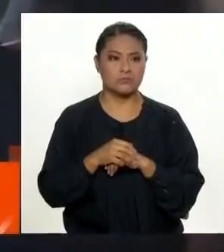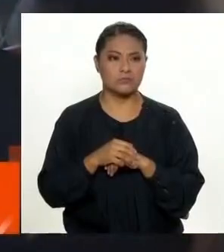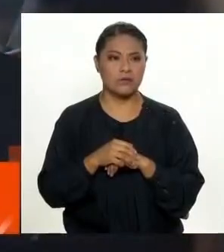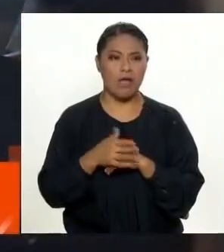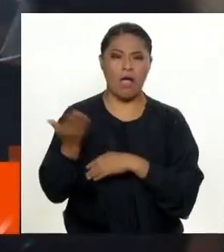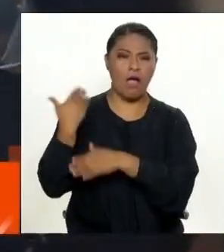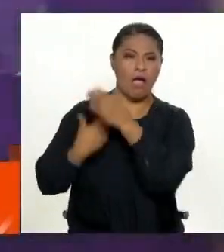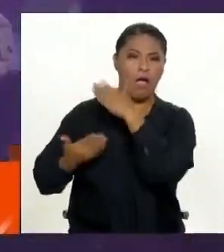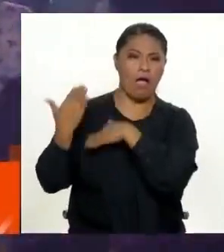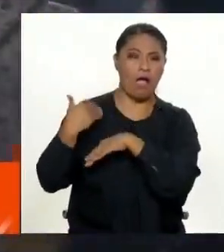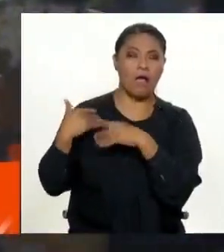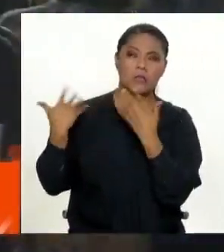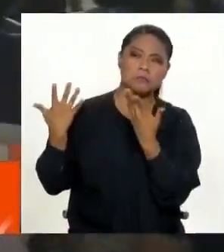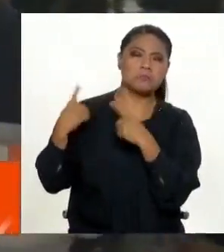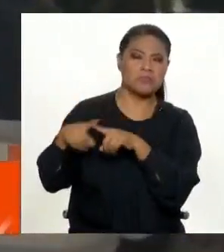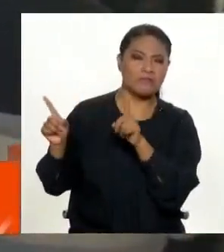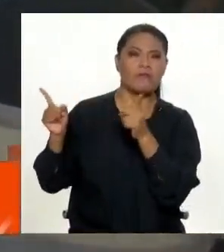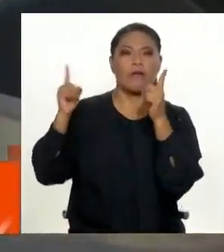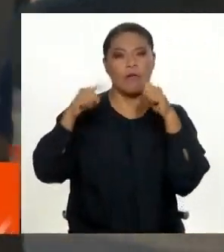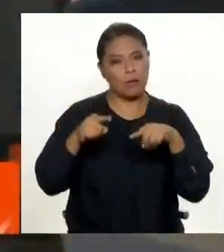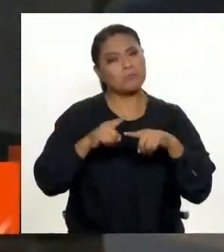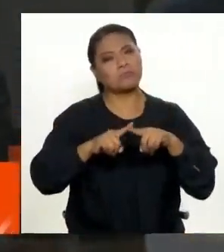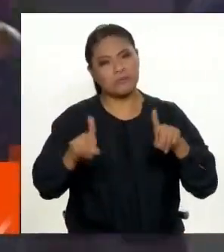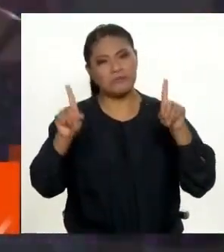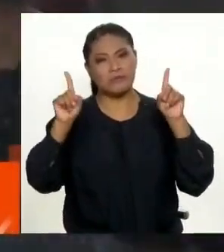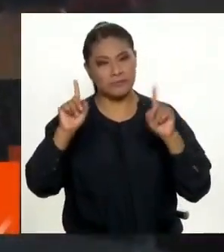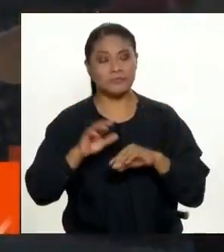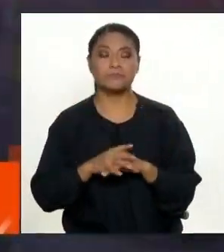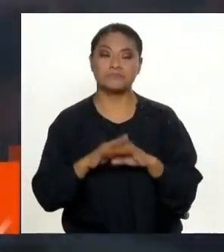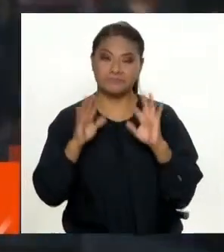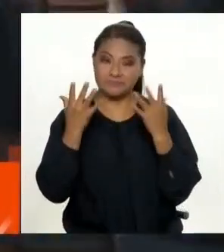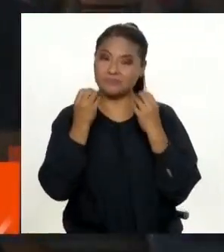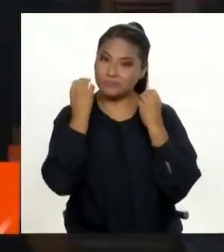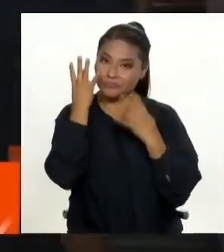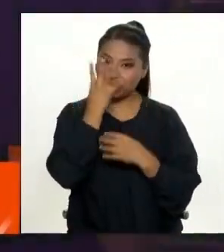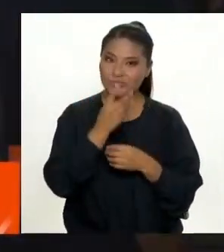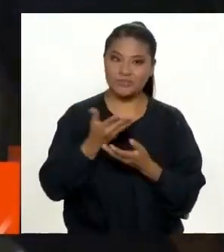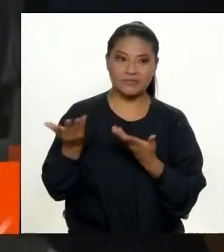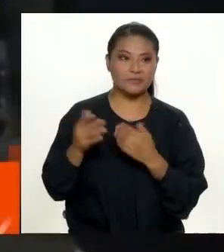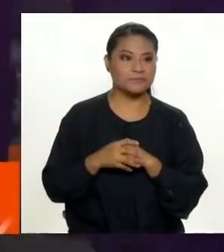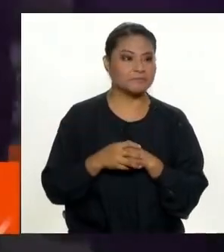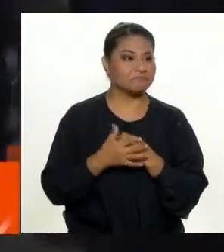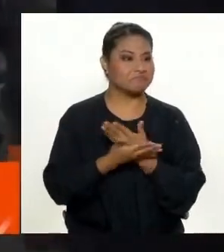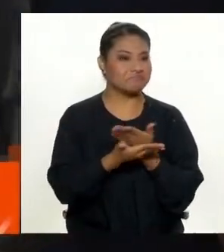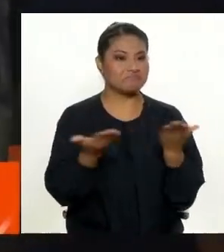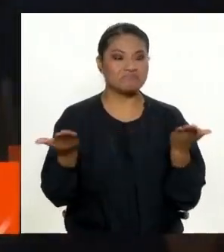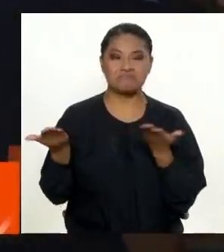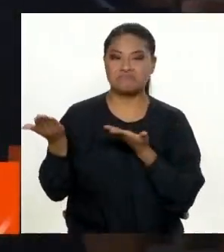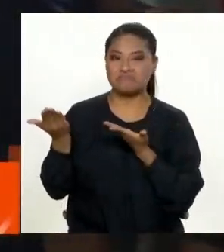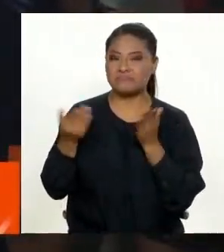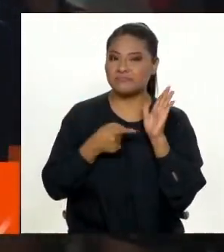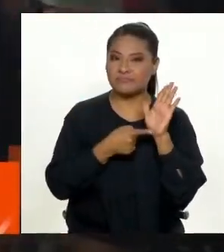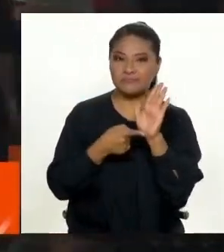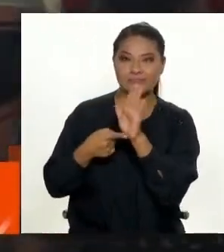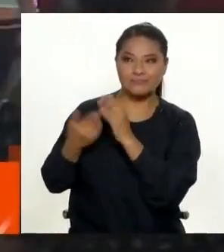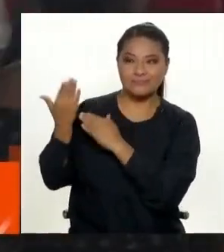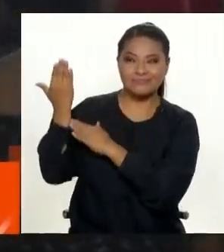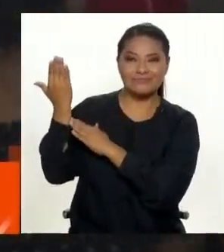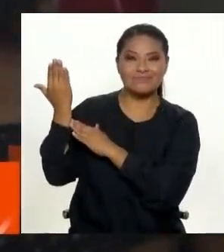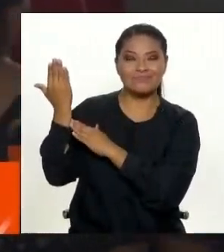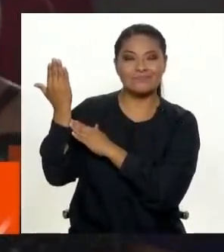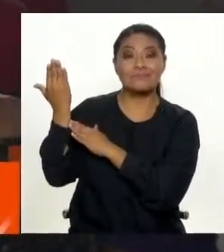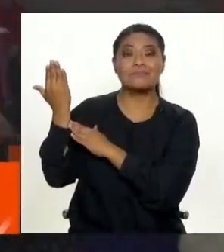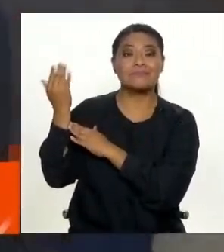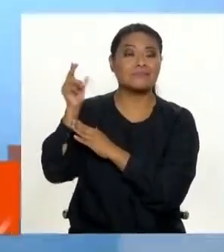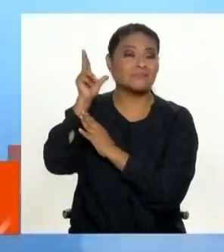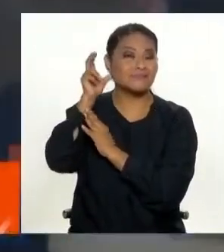Claro, ni modo, no. Claro, que muchas gracias, pásale muy bonito. Bien, acá vemos justo Romy y Gastón, que están sonando